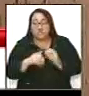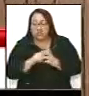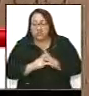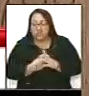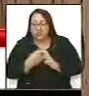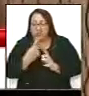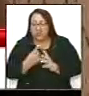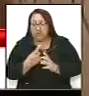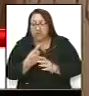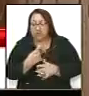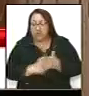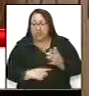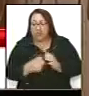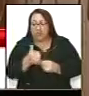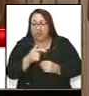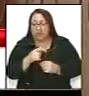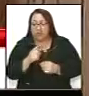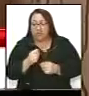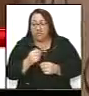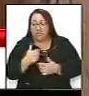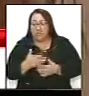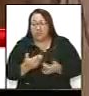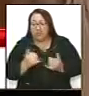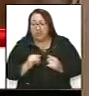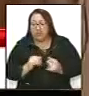1, que es el acta.